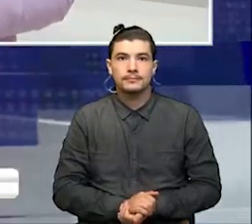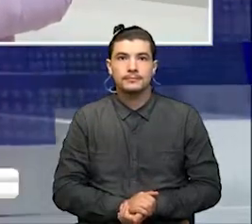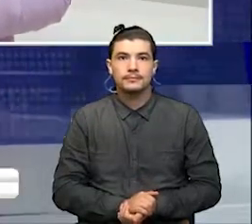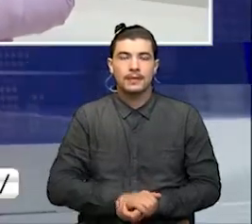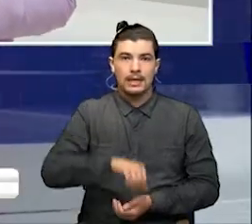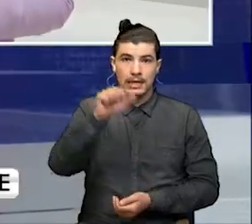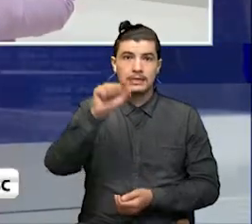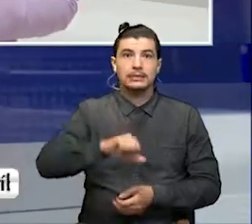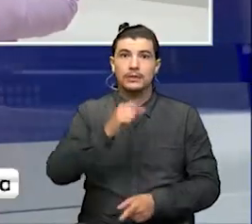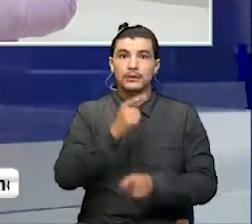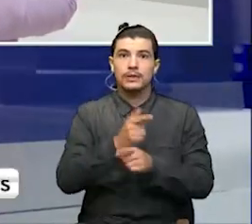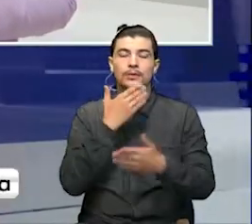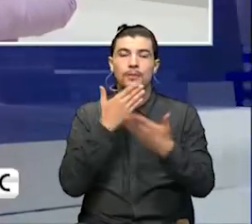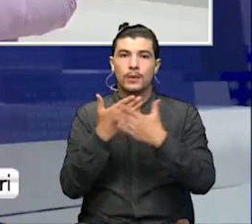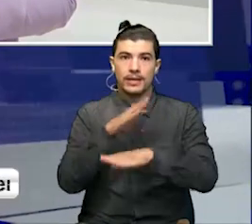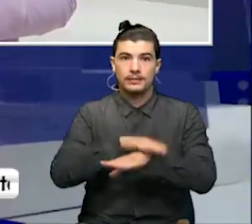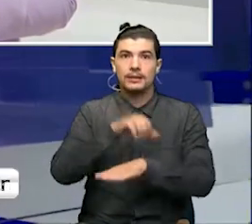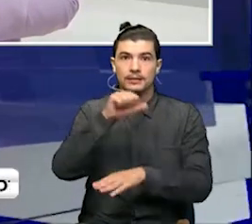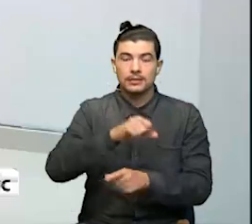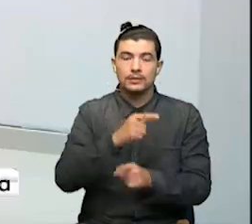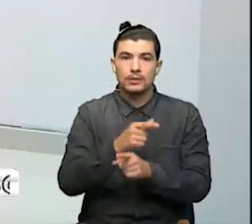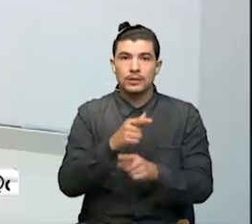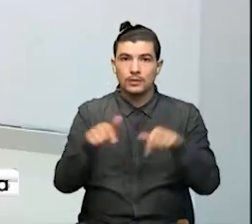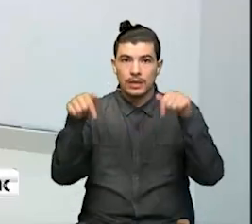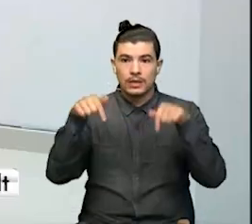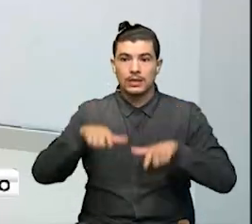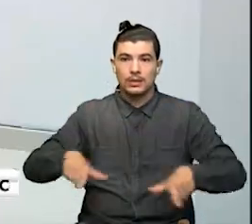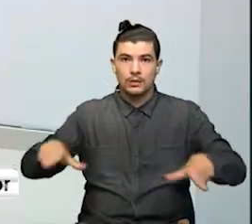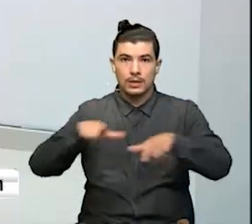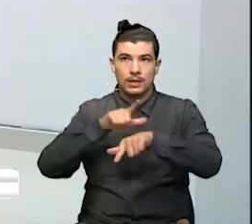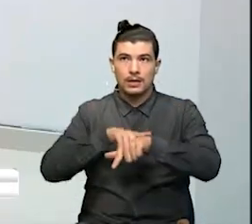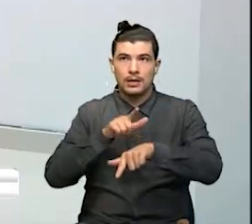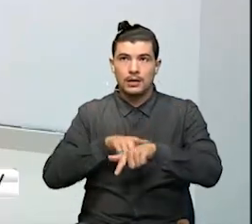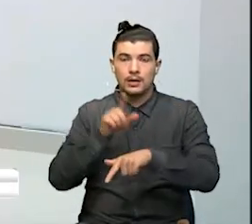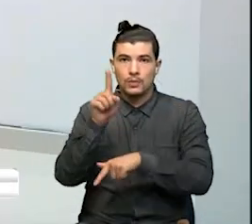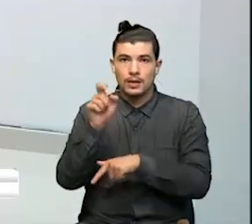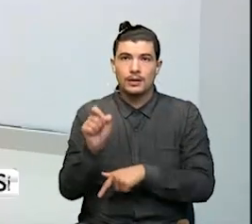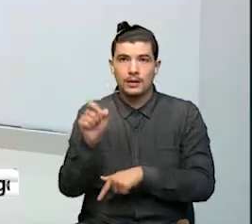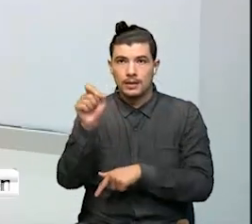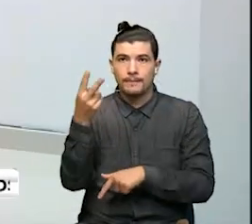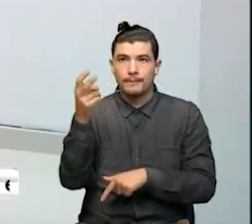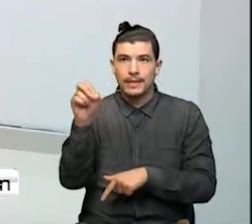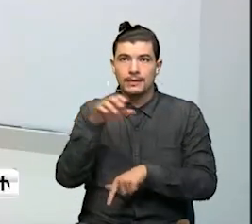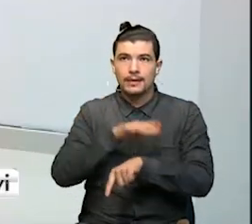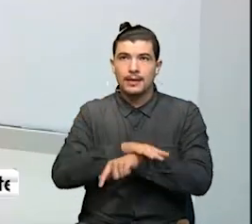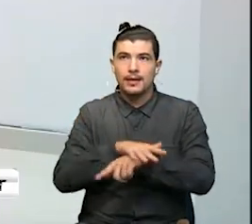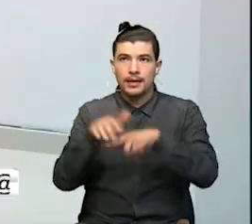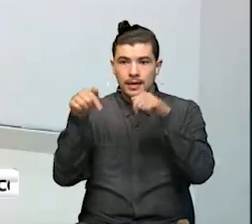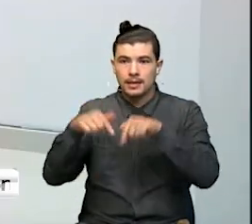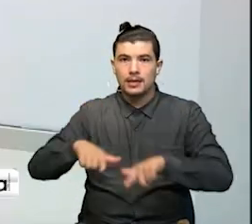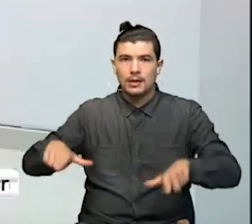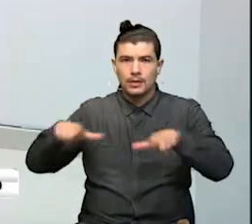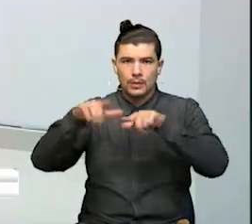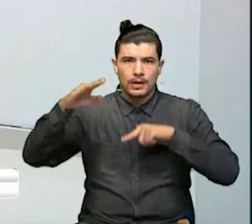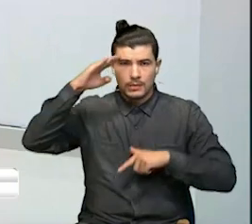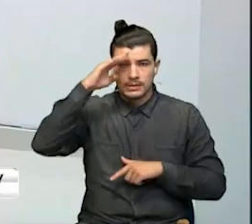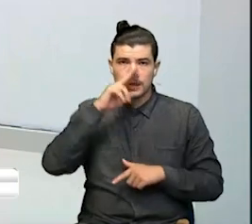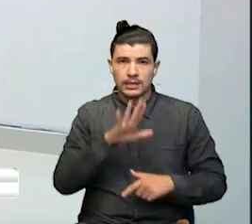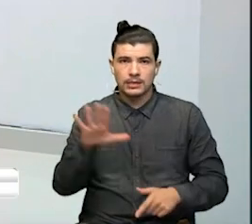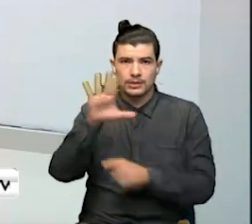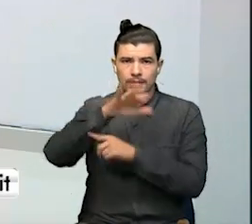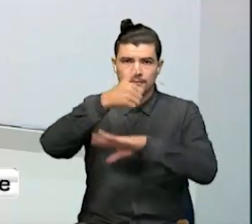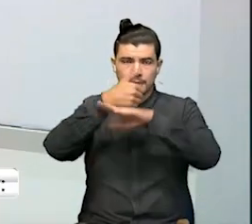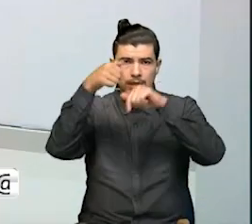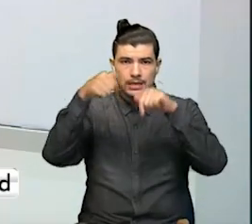así es son muy buenas tardes aparece nos encontramos hasta ahora haciendo la una y veinte ya de la tarde desde el comando la policía al norte de santander